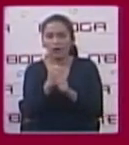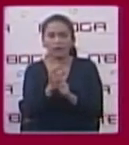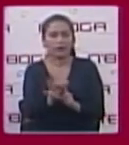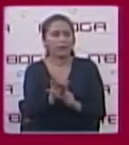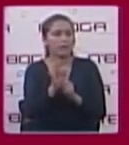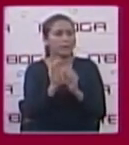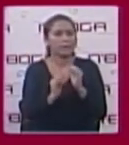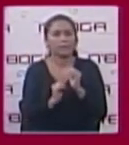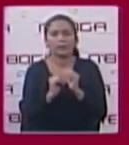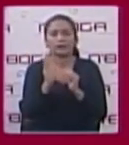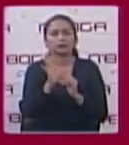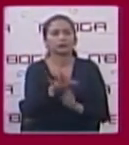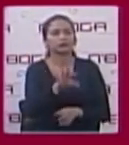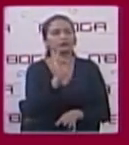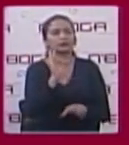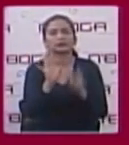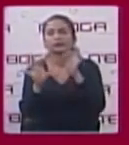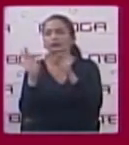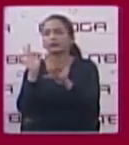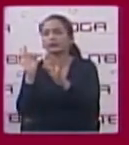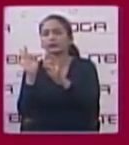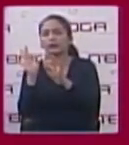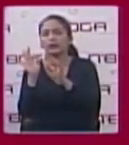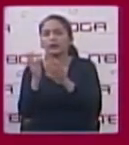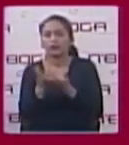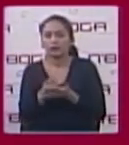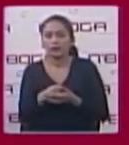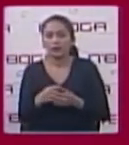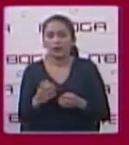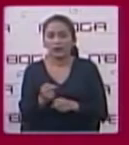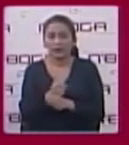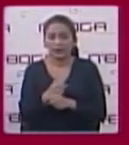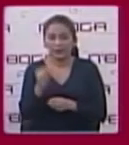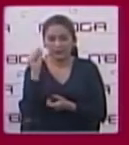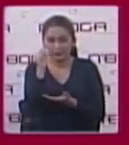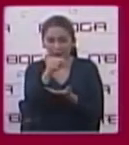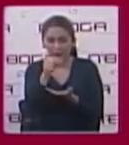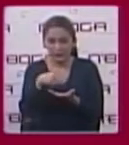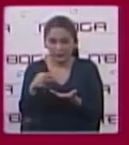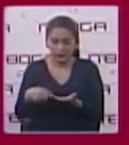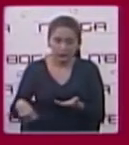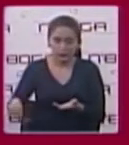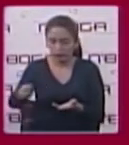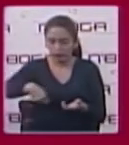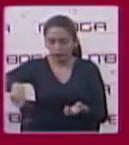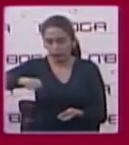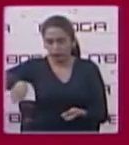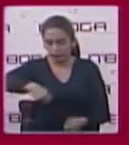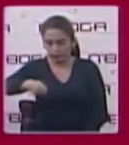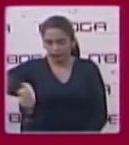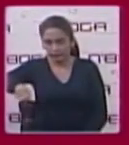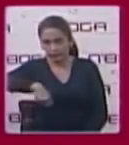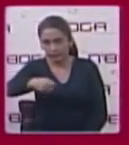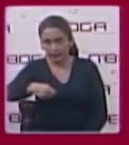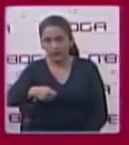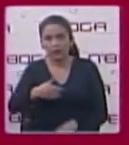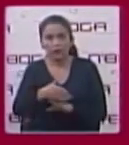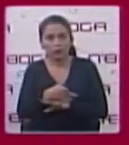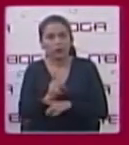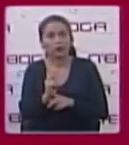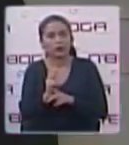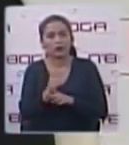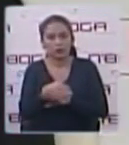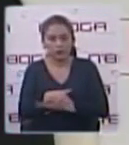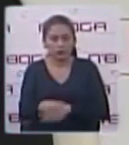ser tostados y también para ofrecerlos al público. Ahora, en la actualidad, ¿cuál es esa variedad de cafés que ustedes poseen? Ya,